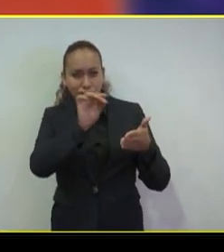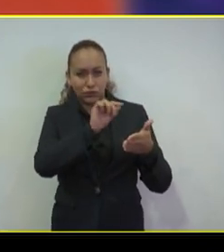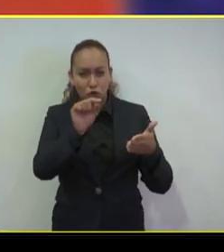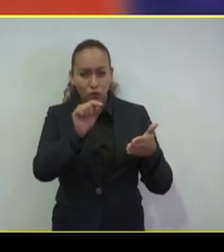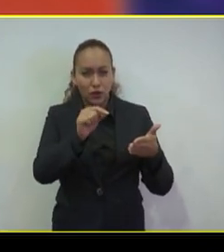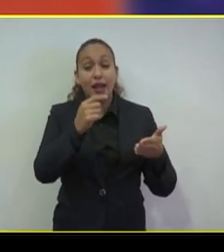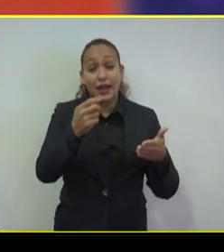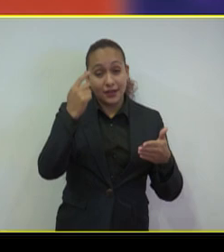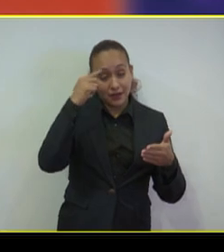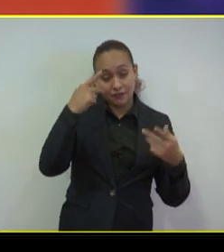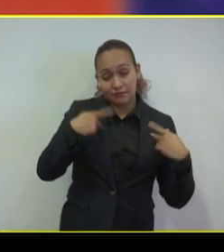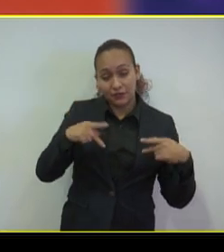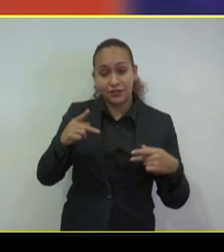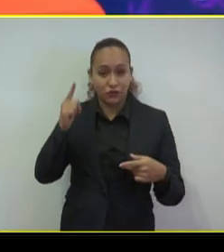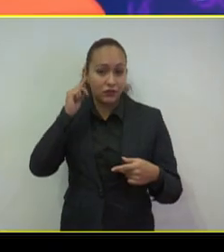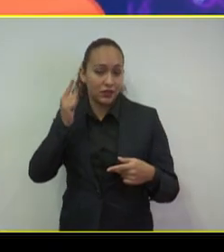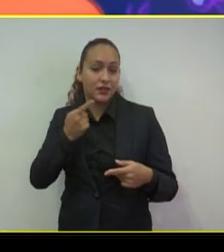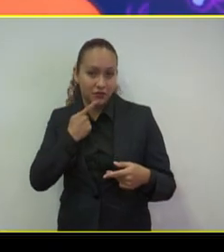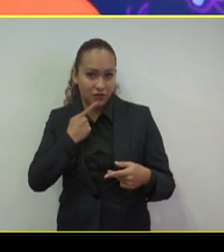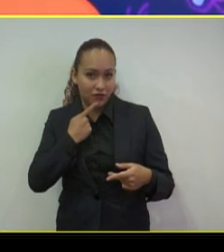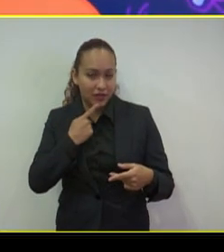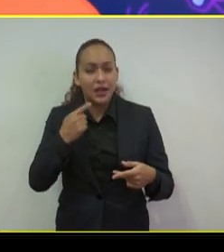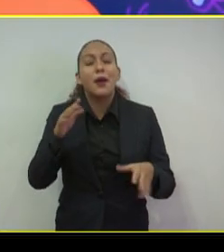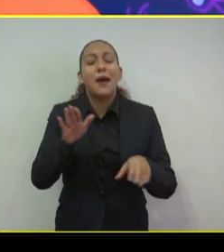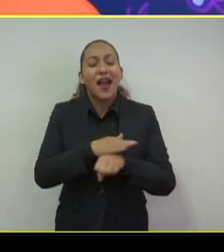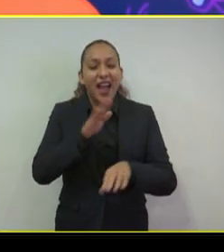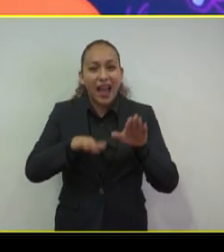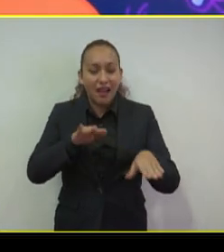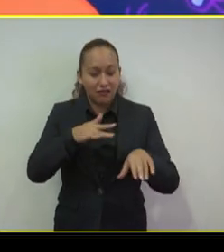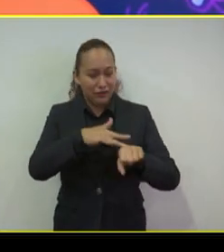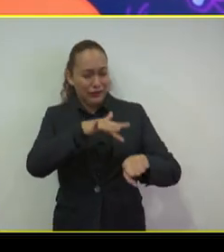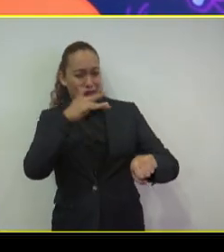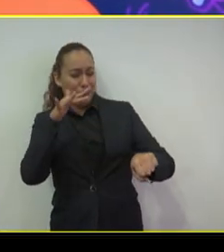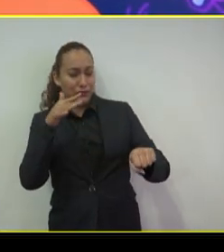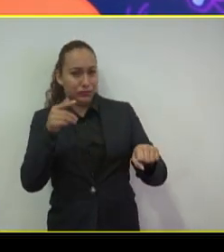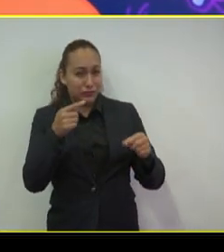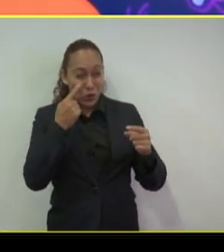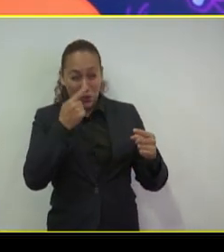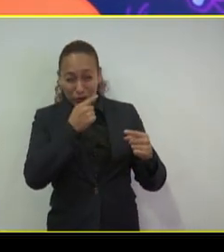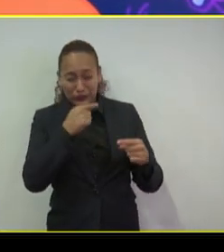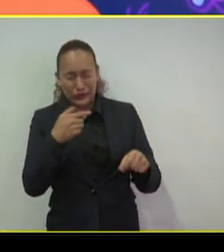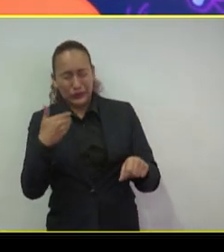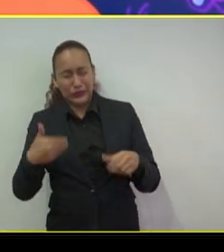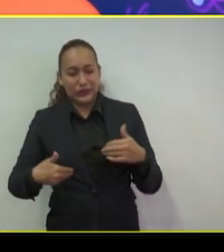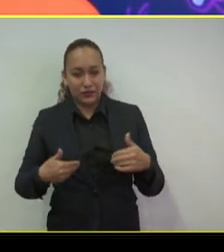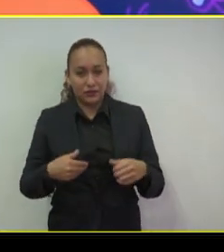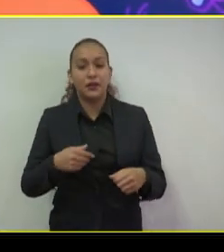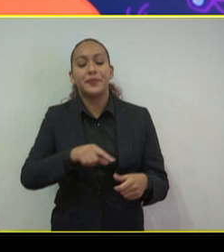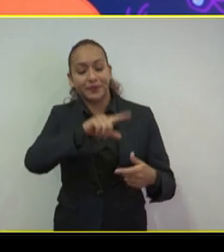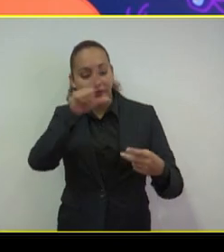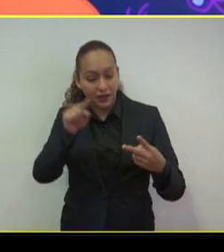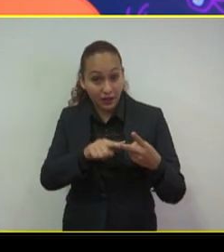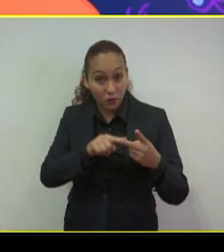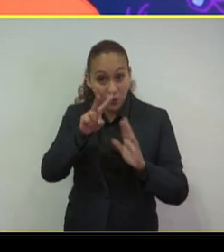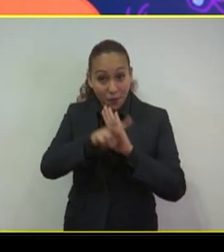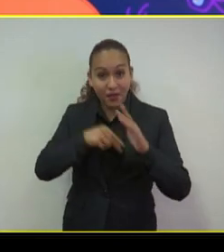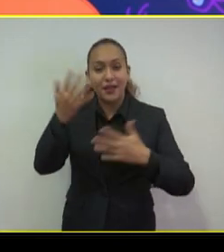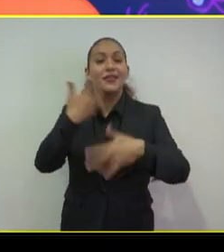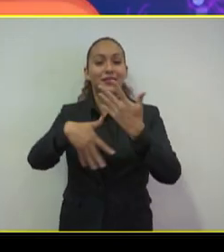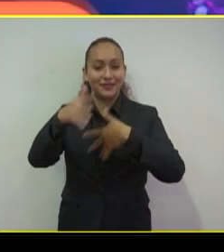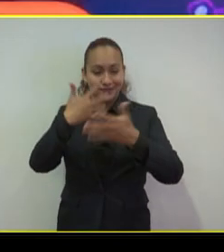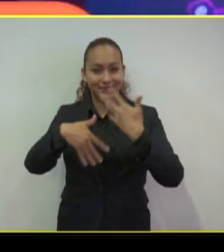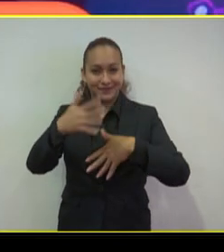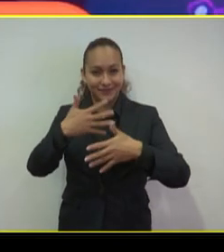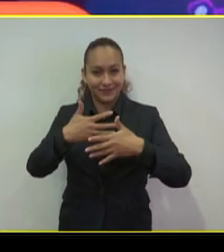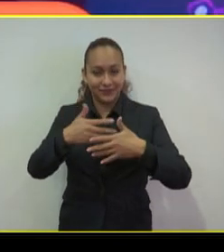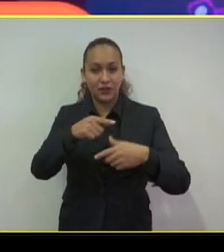con discapacidad auditiva, cualquier persona puede utilizarla. Después, tenemos la opción de activar o desactivar la ayuda de lengua de señas mexicana. Como se mencionó